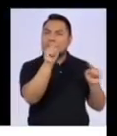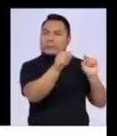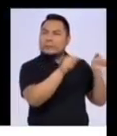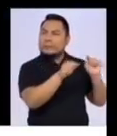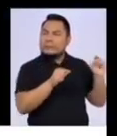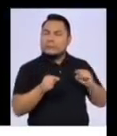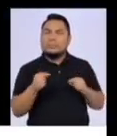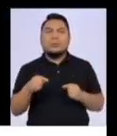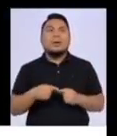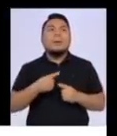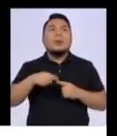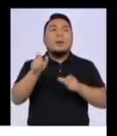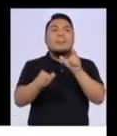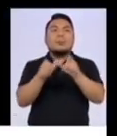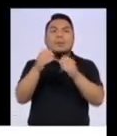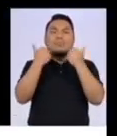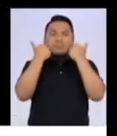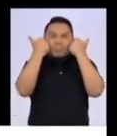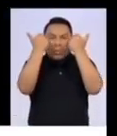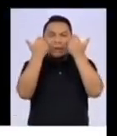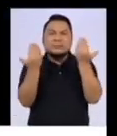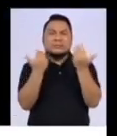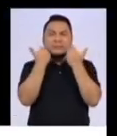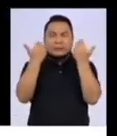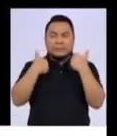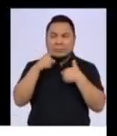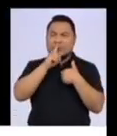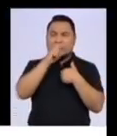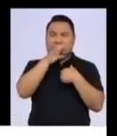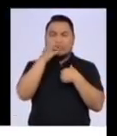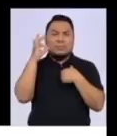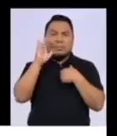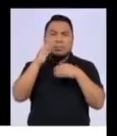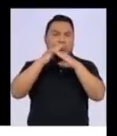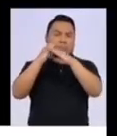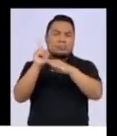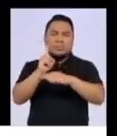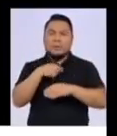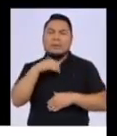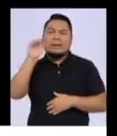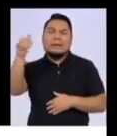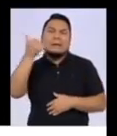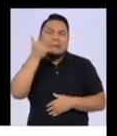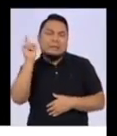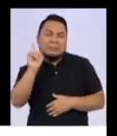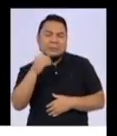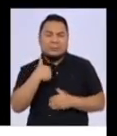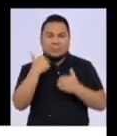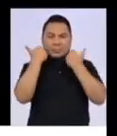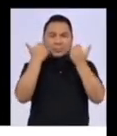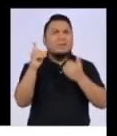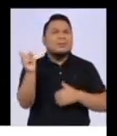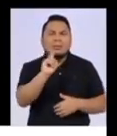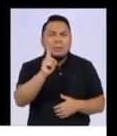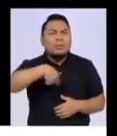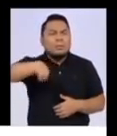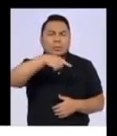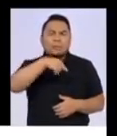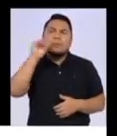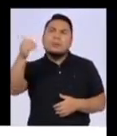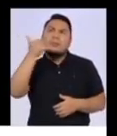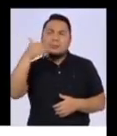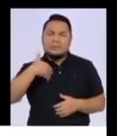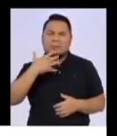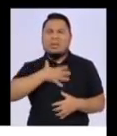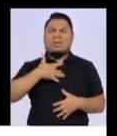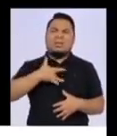vergüenza, y no tiene por qué hacerlo. A cualquiera nos puede pasar, a cualquiera nos puede dar, y hay que ser valiente, ser fuerte, y todo lo